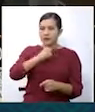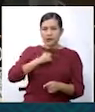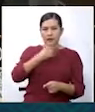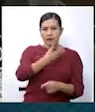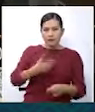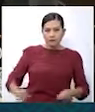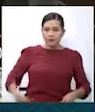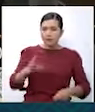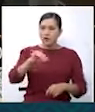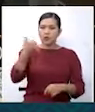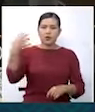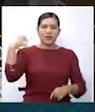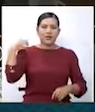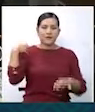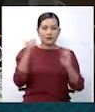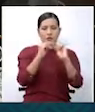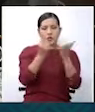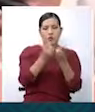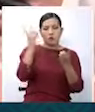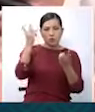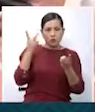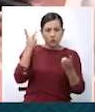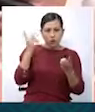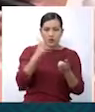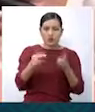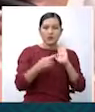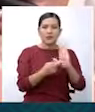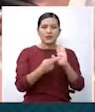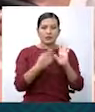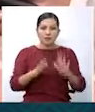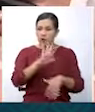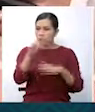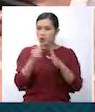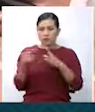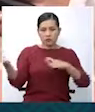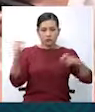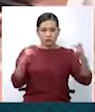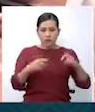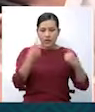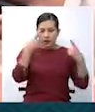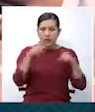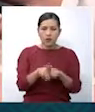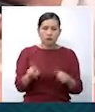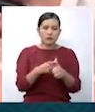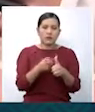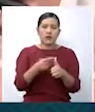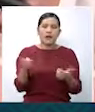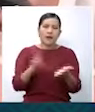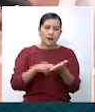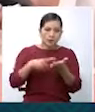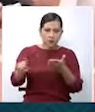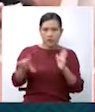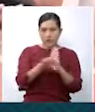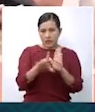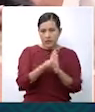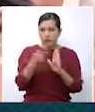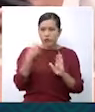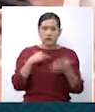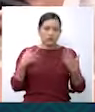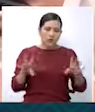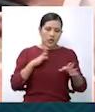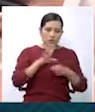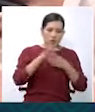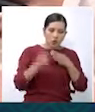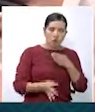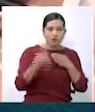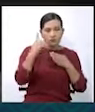representantes de estos tres partidos políticos para poder acordar, uno, la aprobación de la ley que hemos dado cumplimiento rumbo a